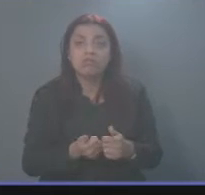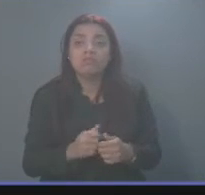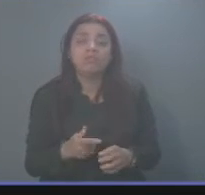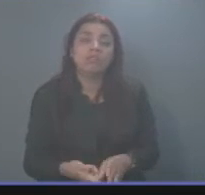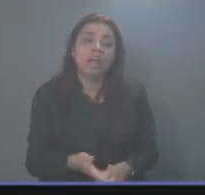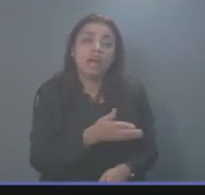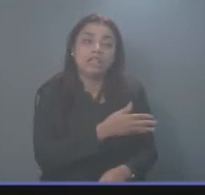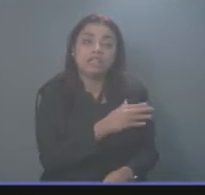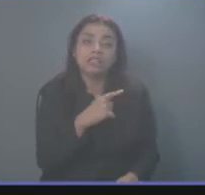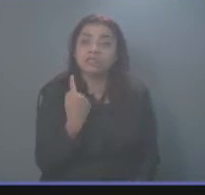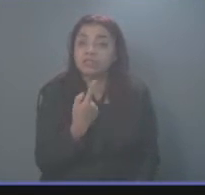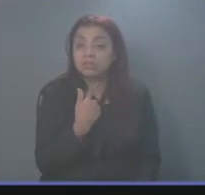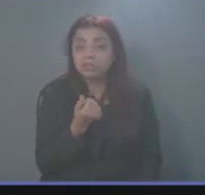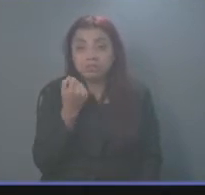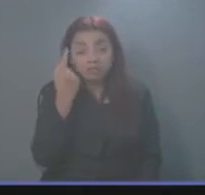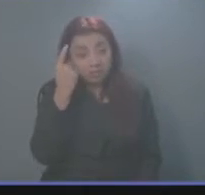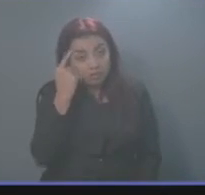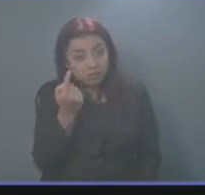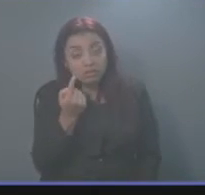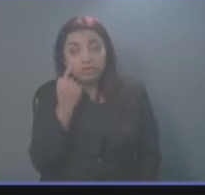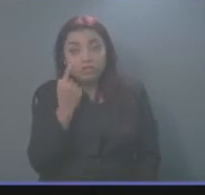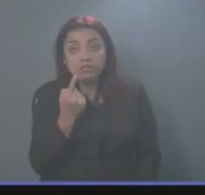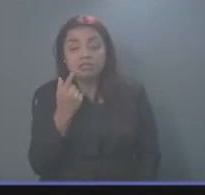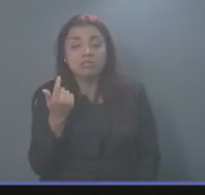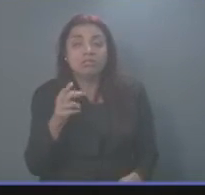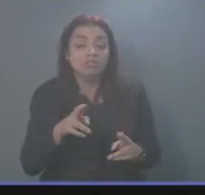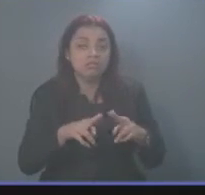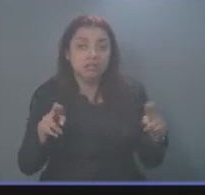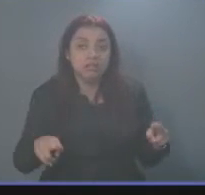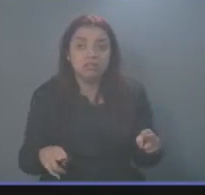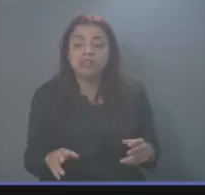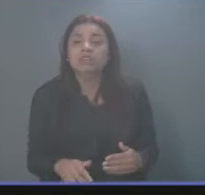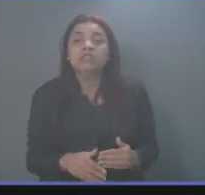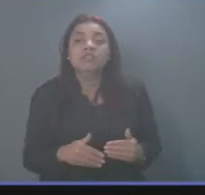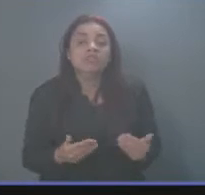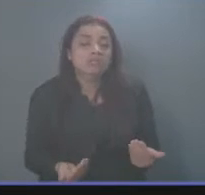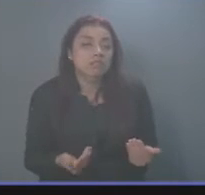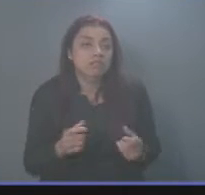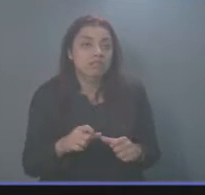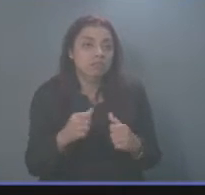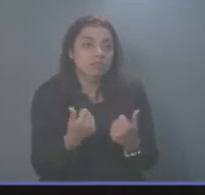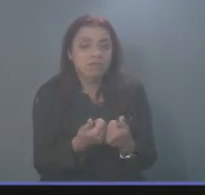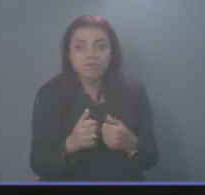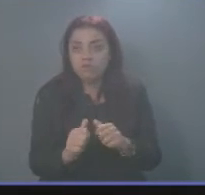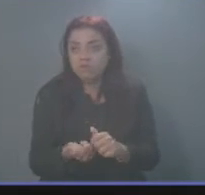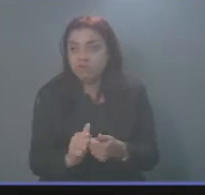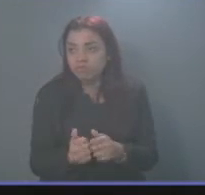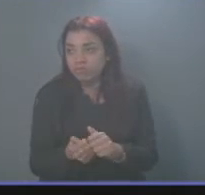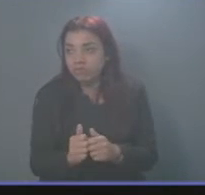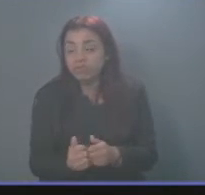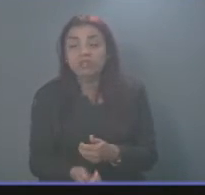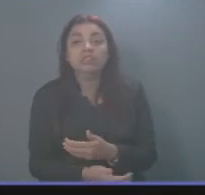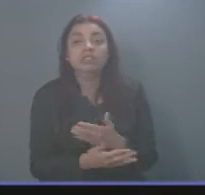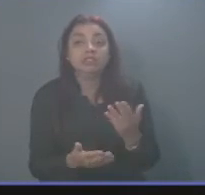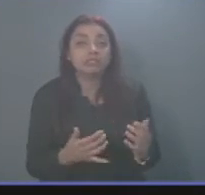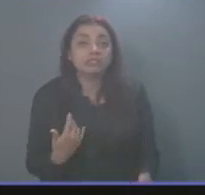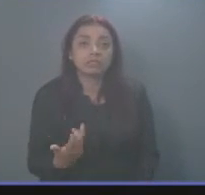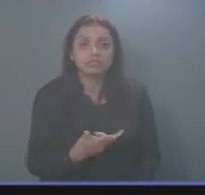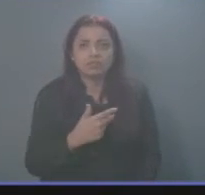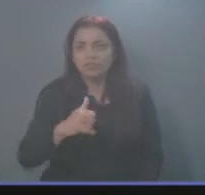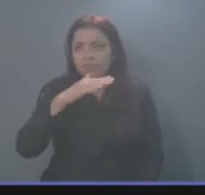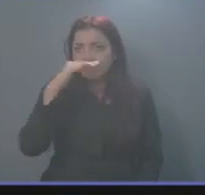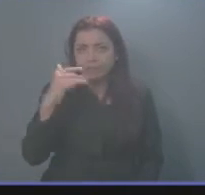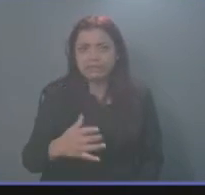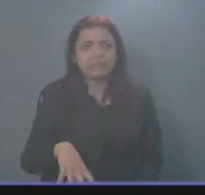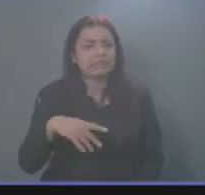Anteriormente solo se reconocían a las federaciones, pero no se reconocían asociaciones deportivas. Y en nuestro país existen